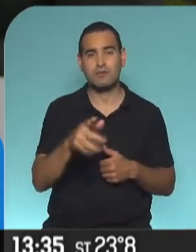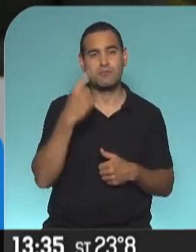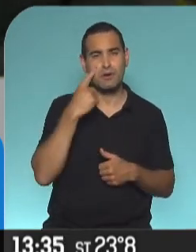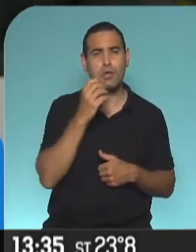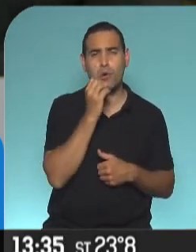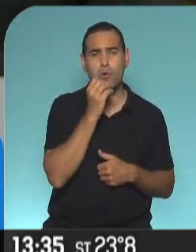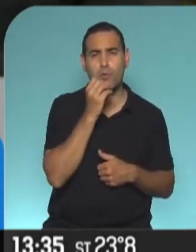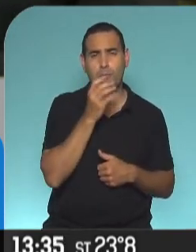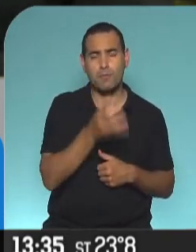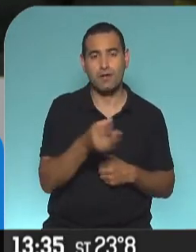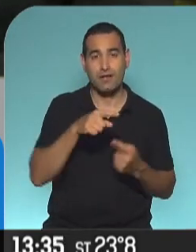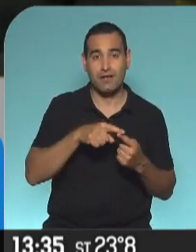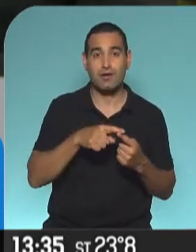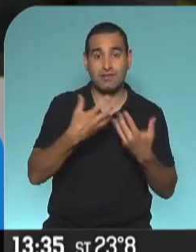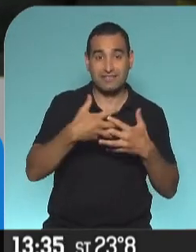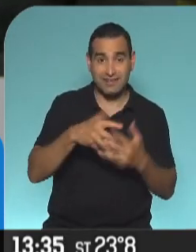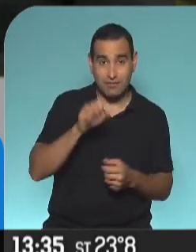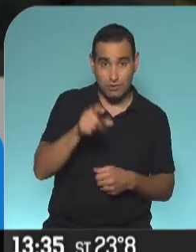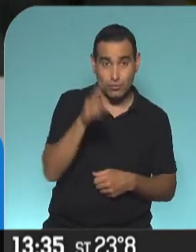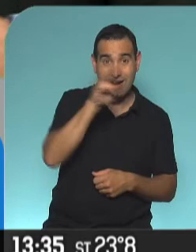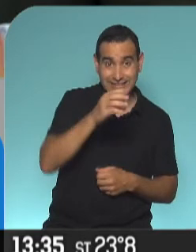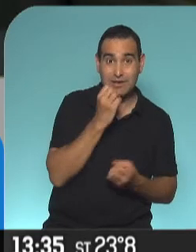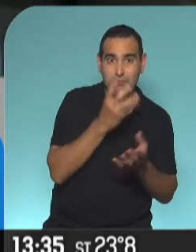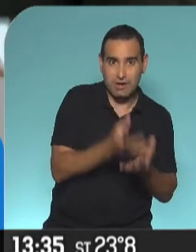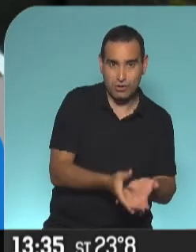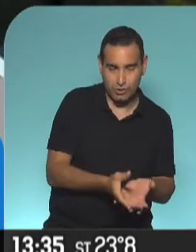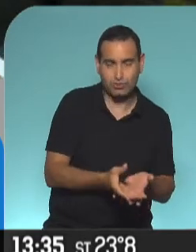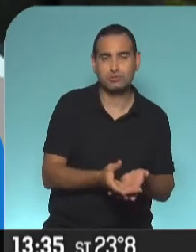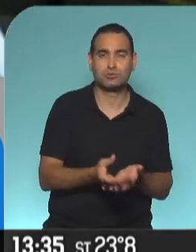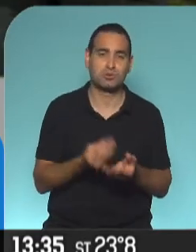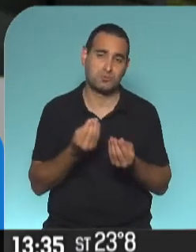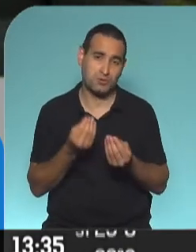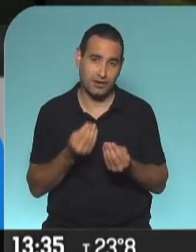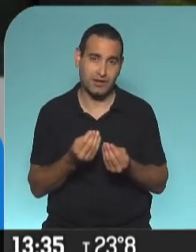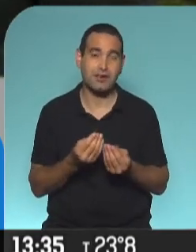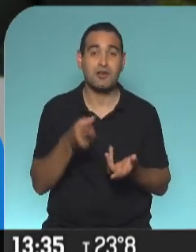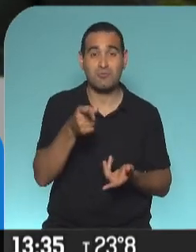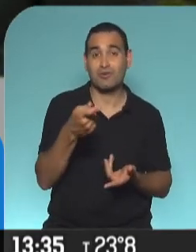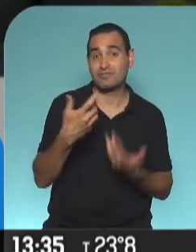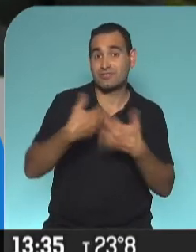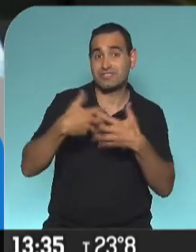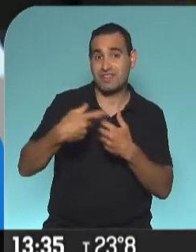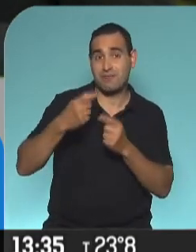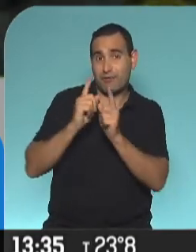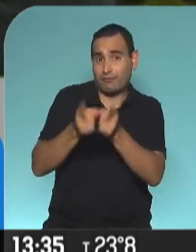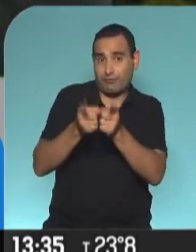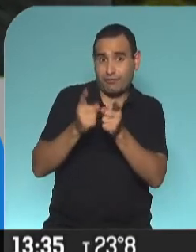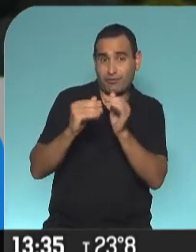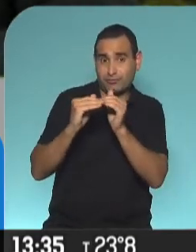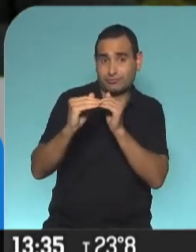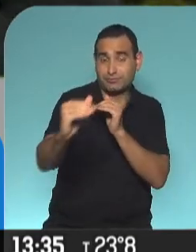en un par de sentidos la fórmula que está proponiendo el ANSES. Primero porque le da sustentabilidad al sistema, porque hace que